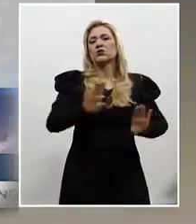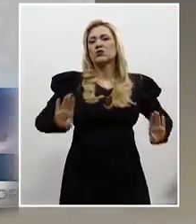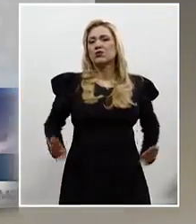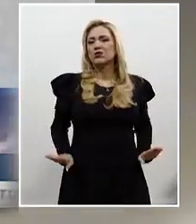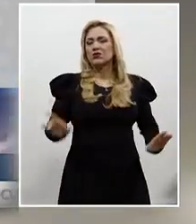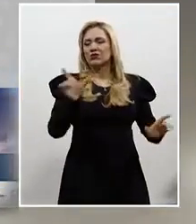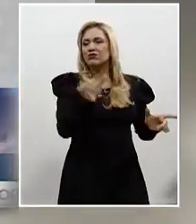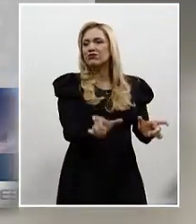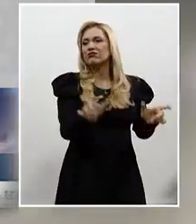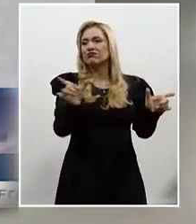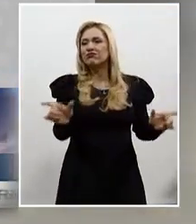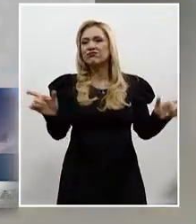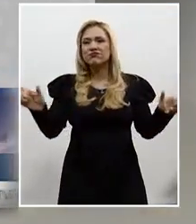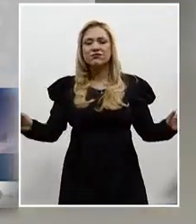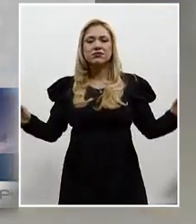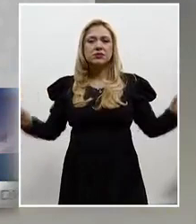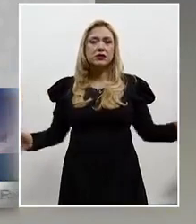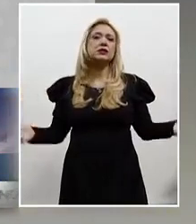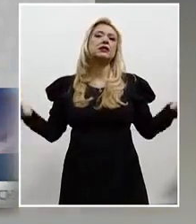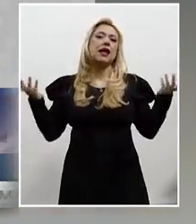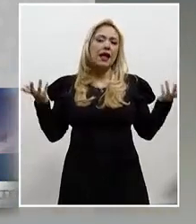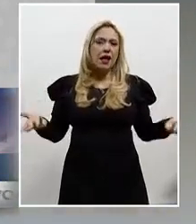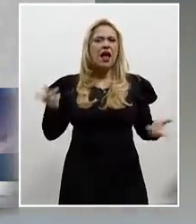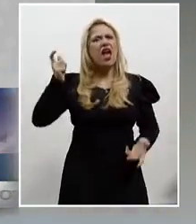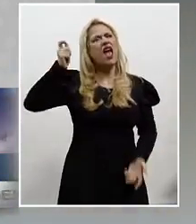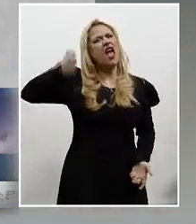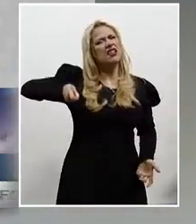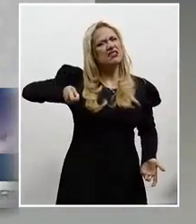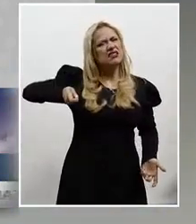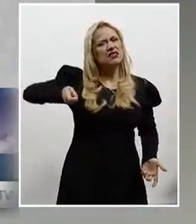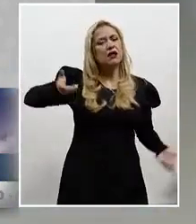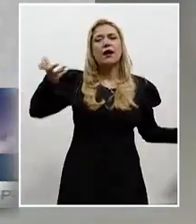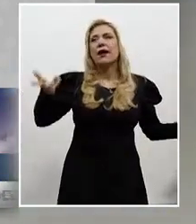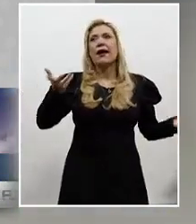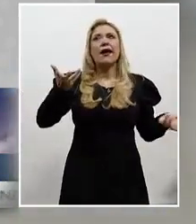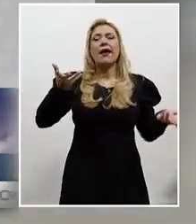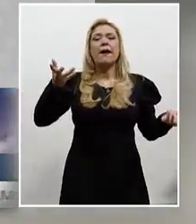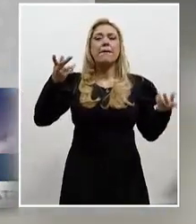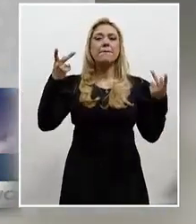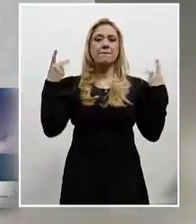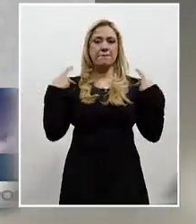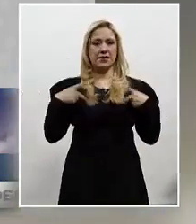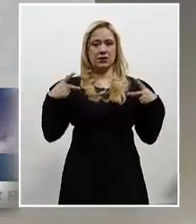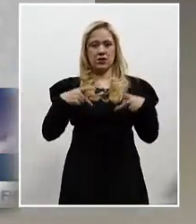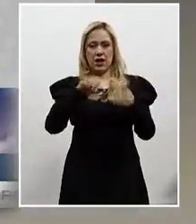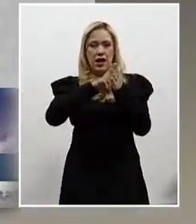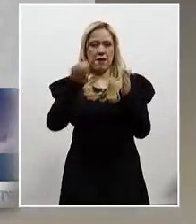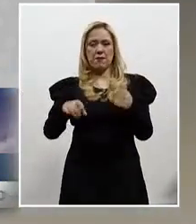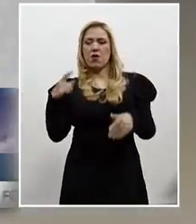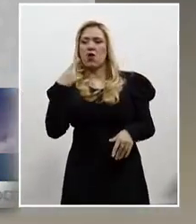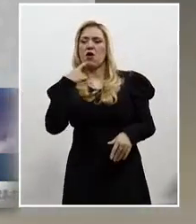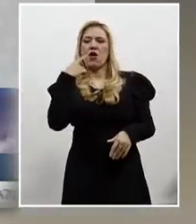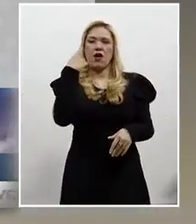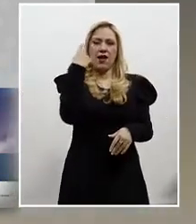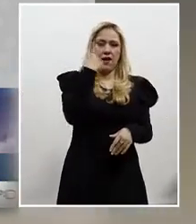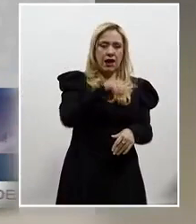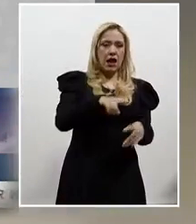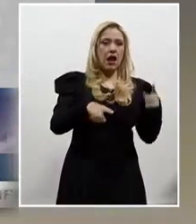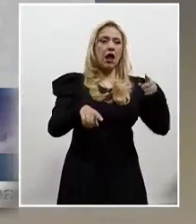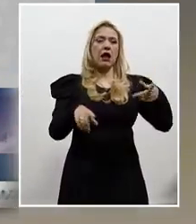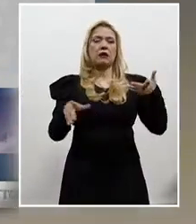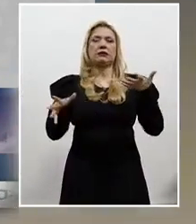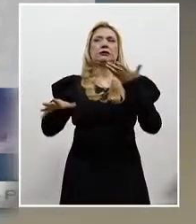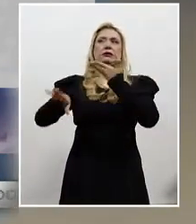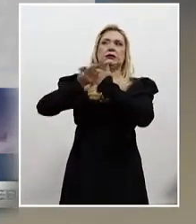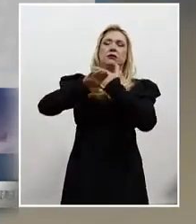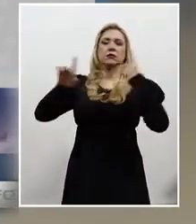juzgadora realice estos ajustes necesarios para lograr que las partes contendientes en un litigio accedan a él,